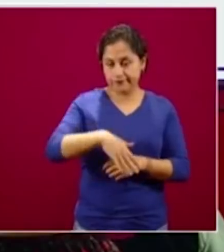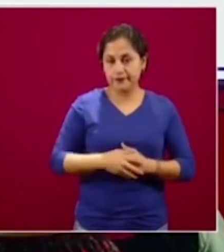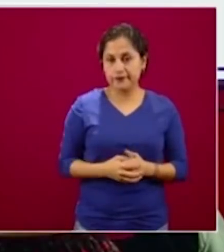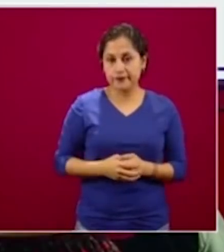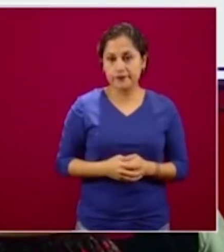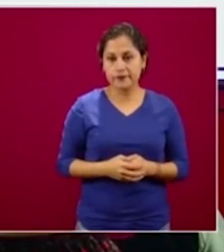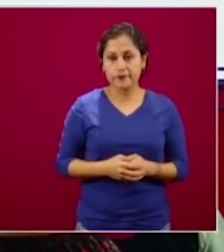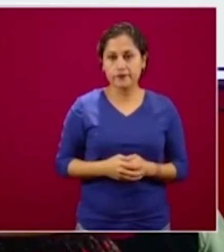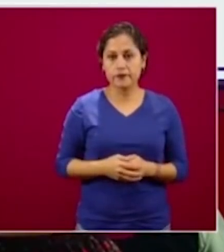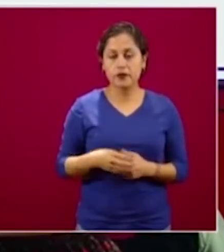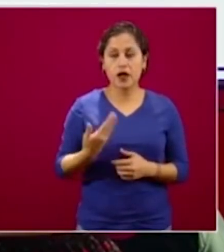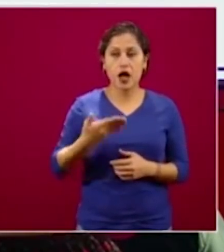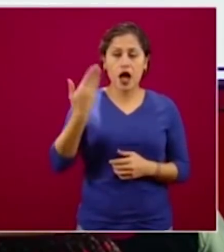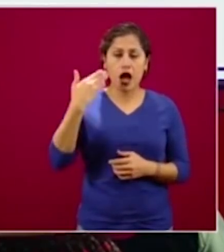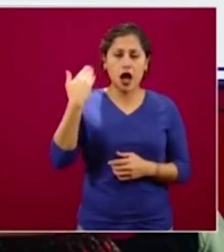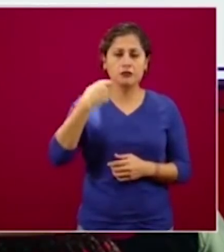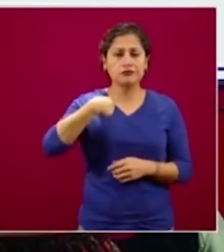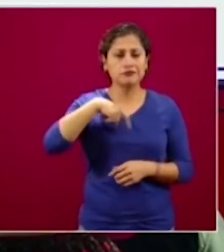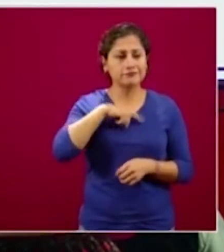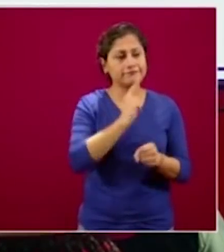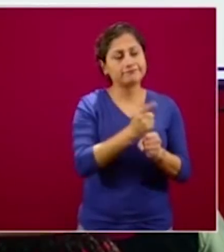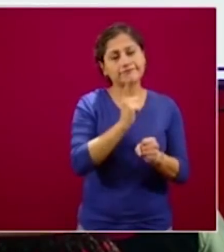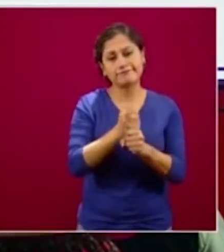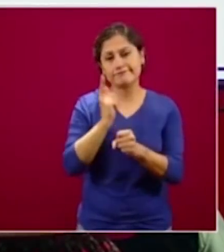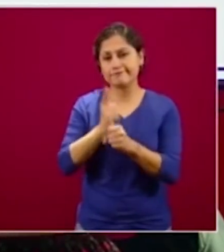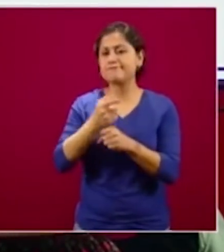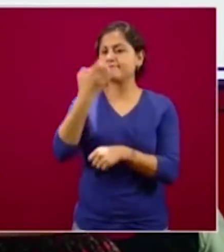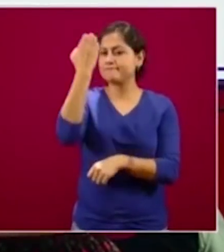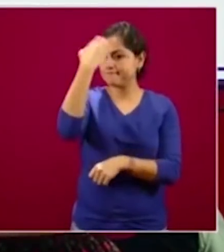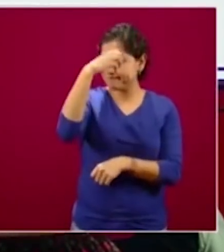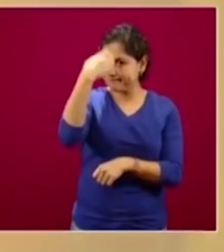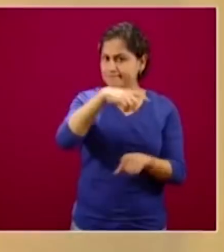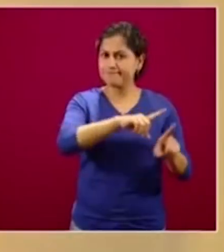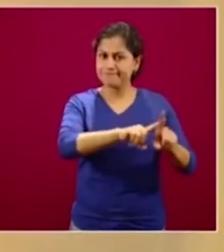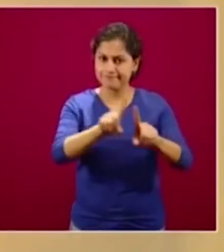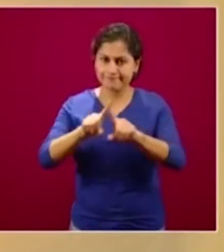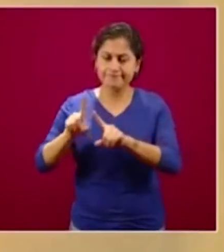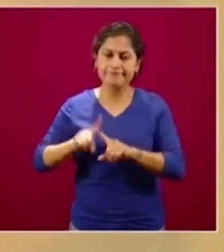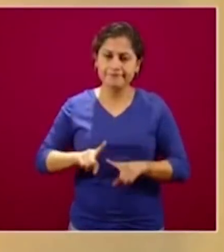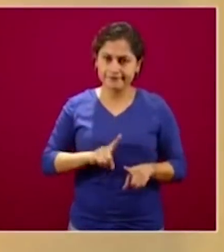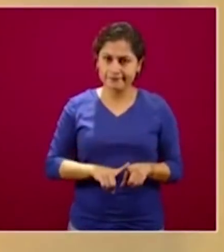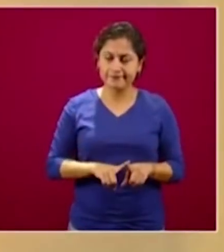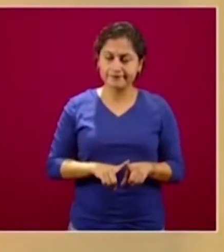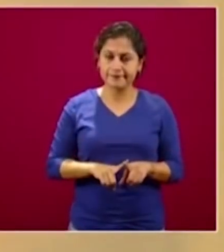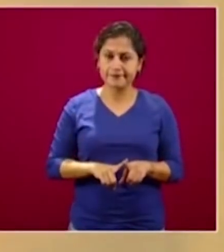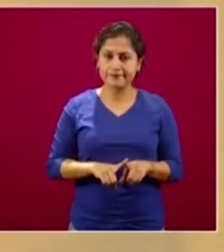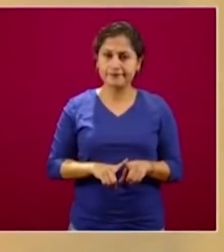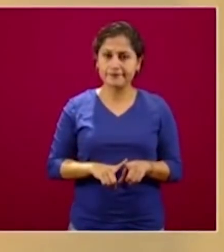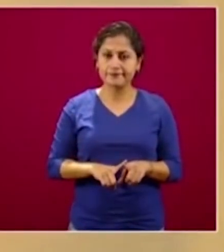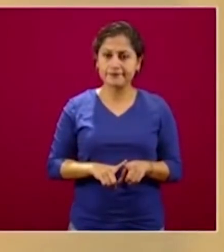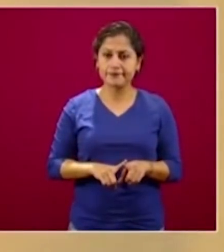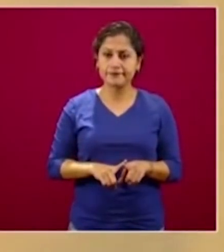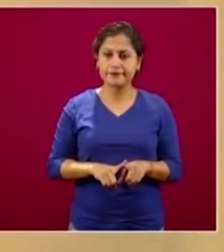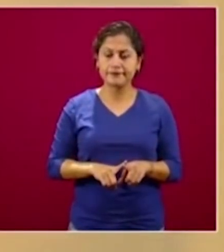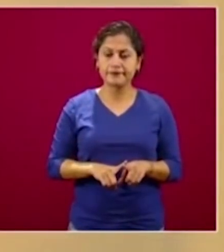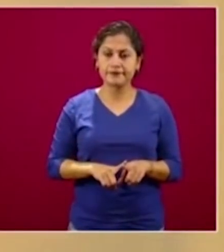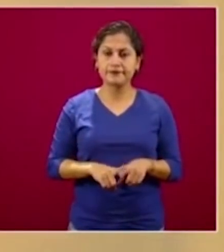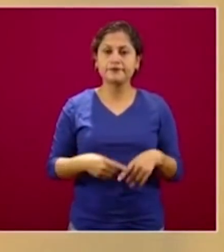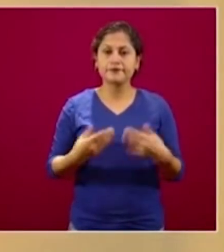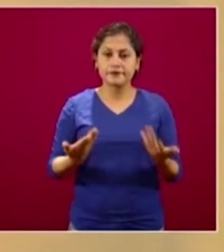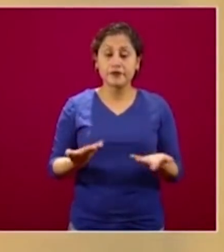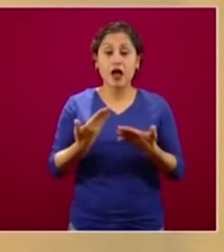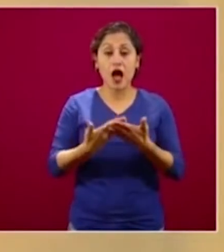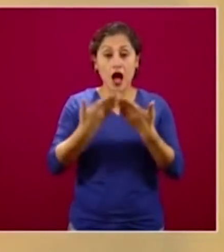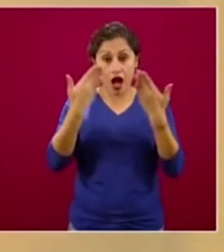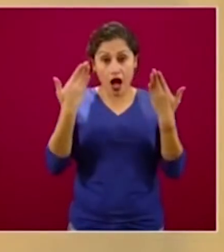Las experiencias pasadas nos han enseñado diversas experiencias para poder responder en el